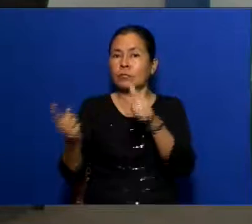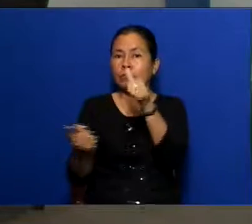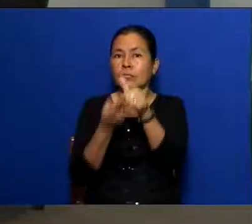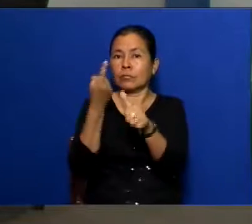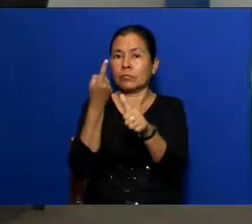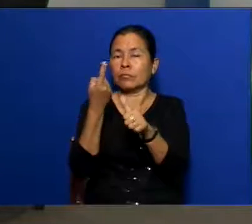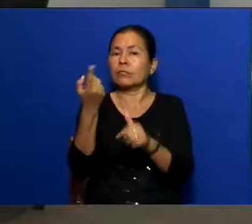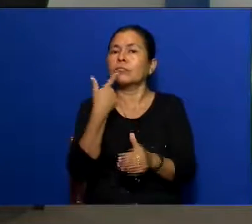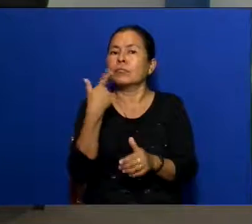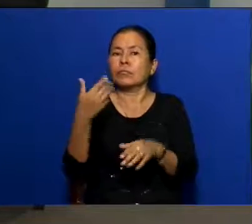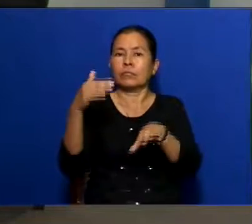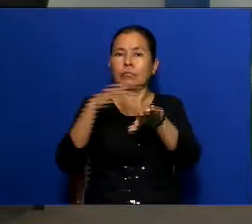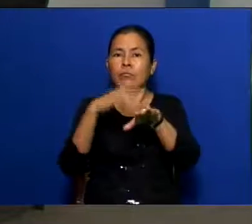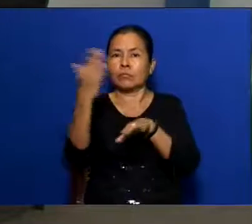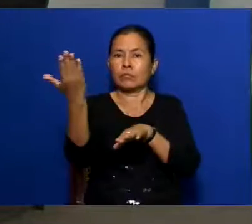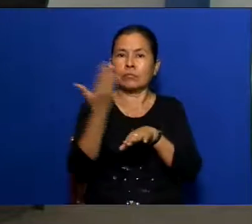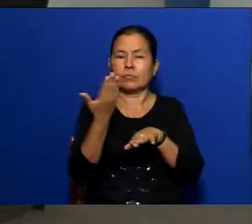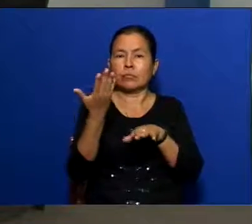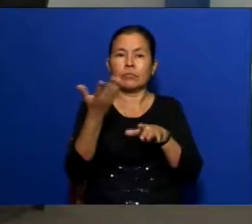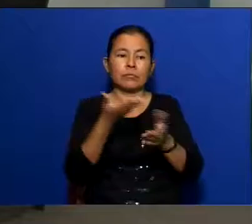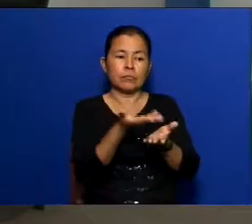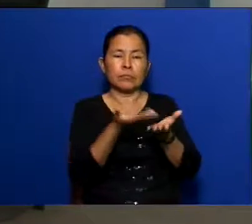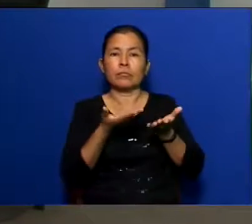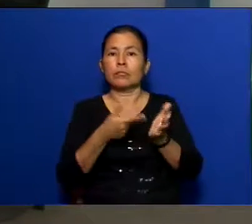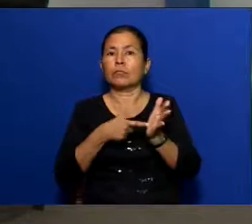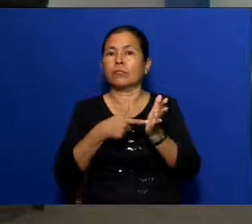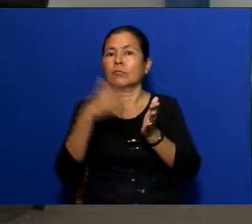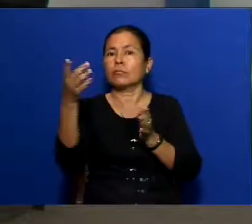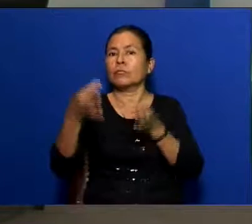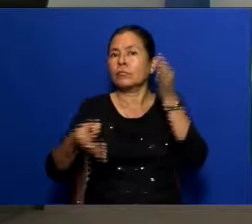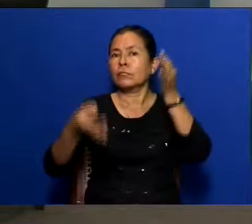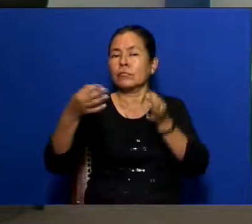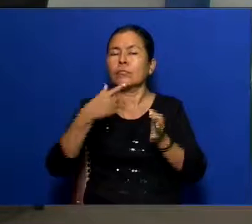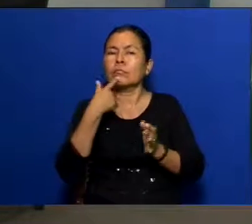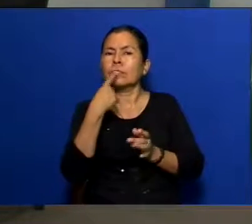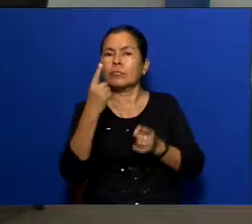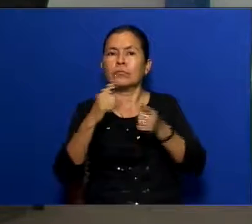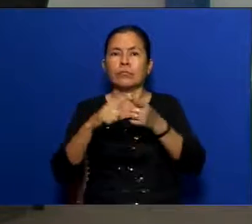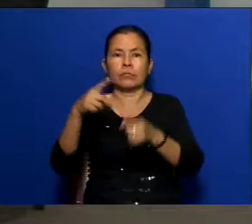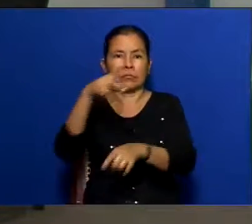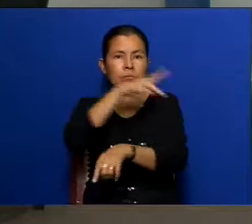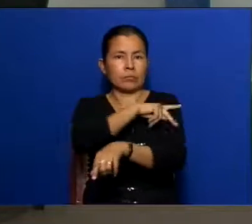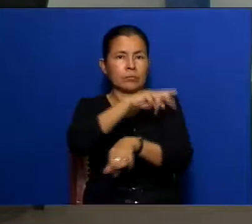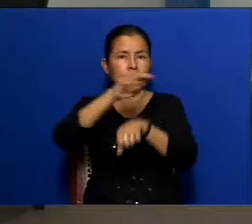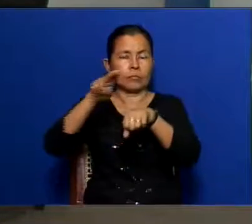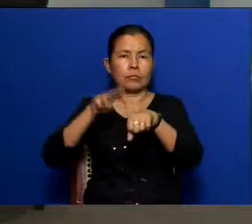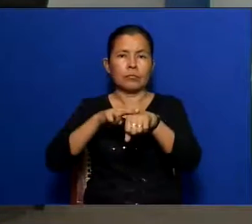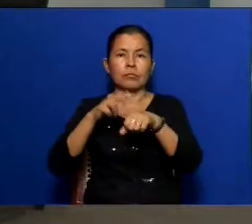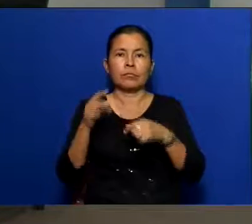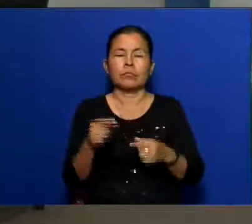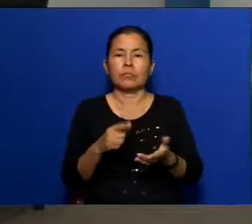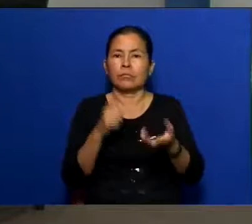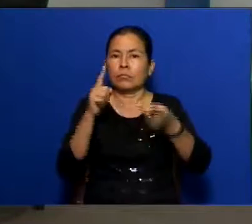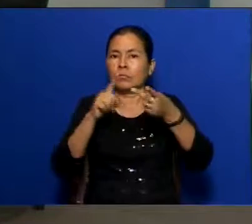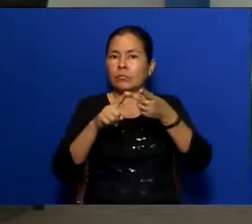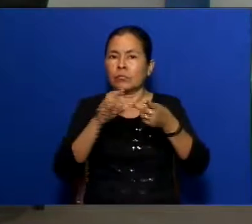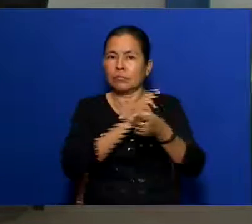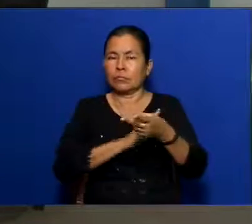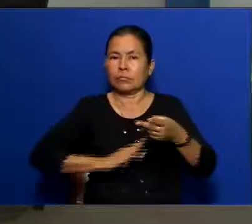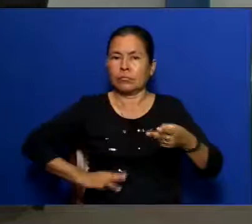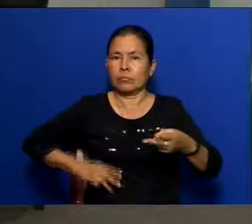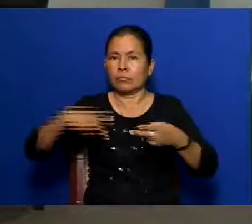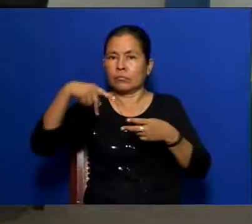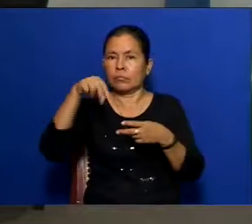una autoridad competente. Estas autoridades competentes son la Policía Nacional, el Ministerio